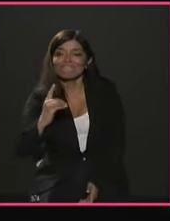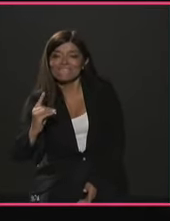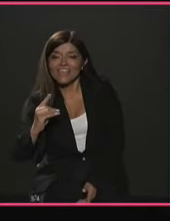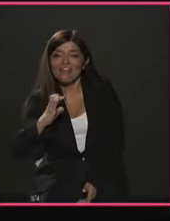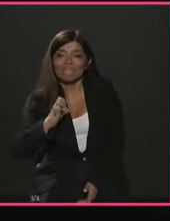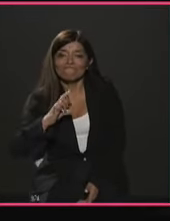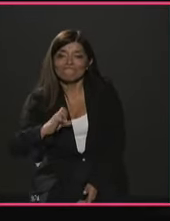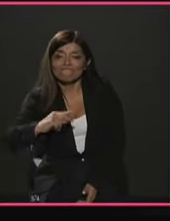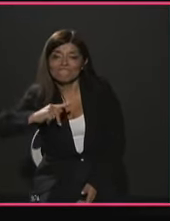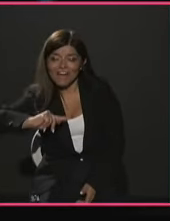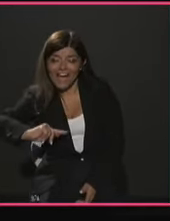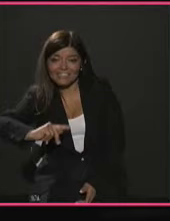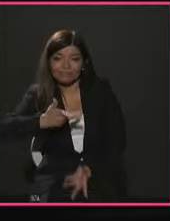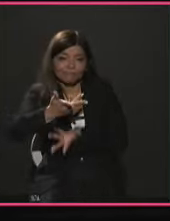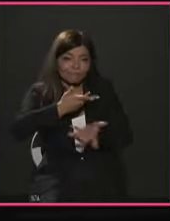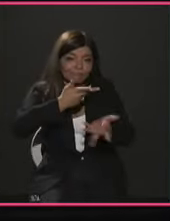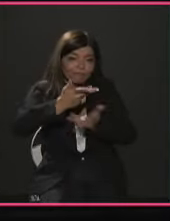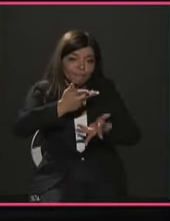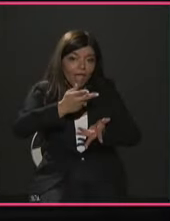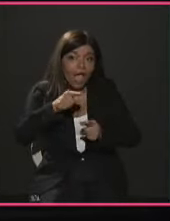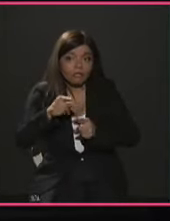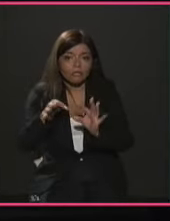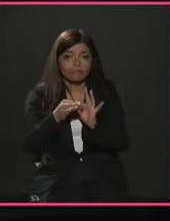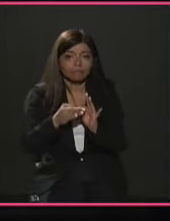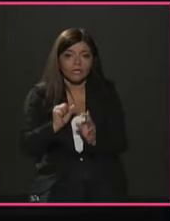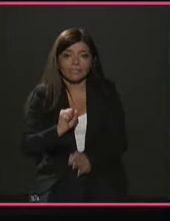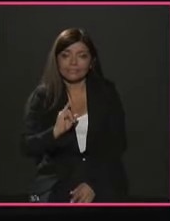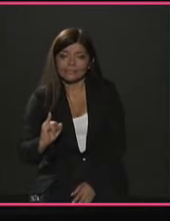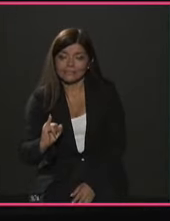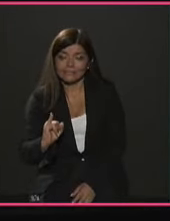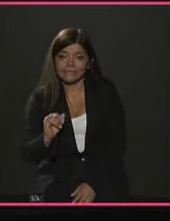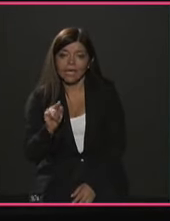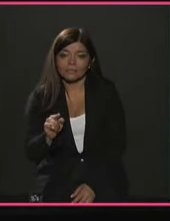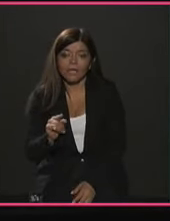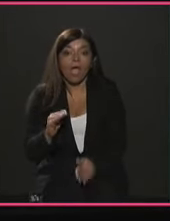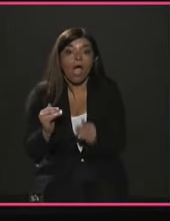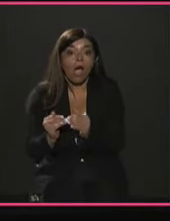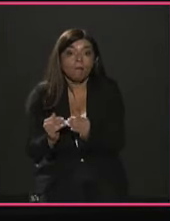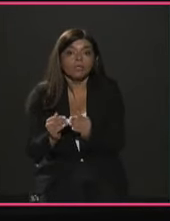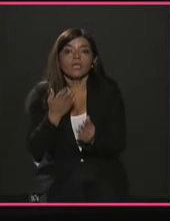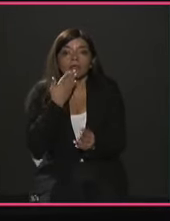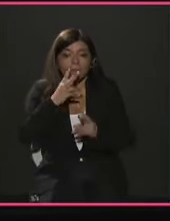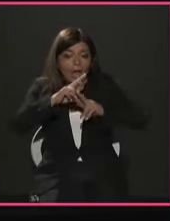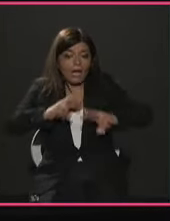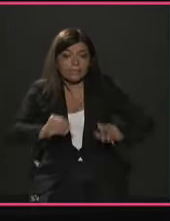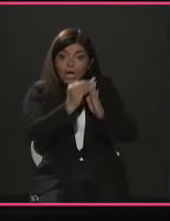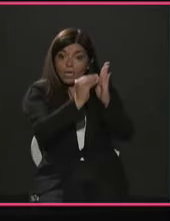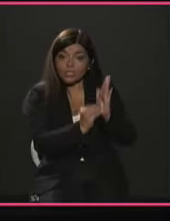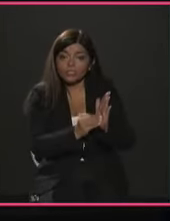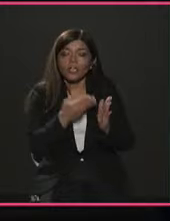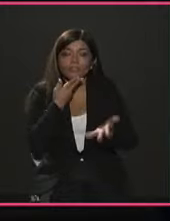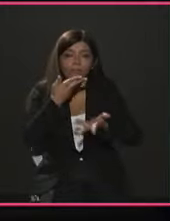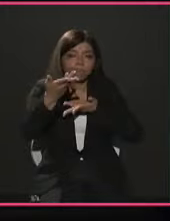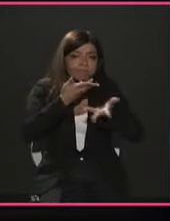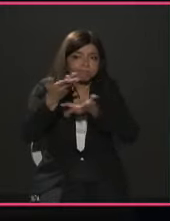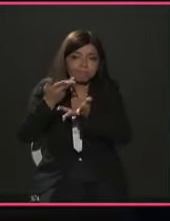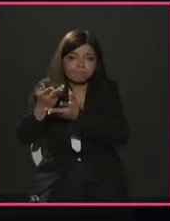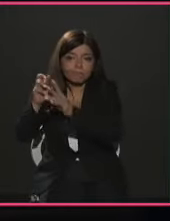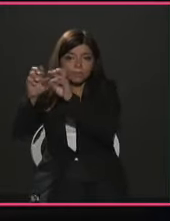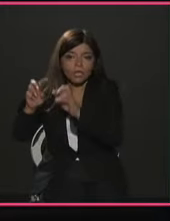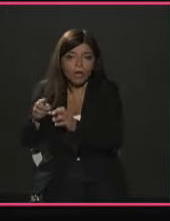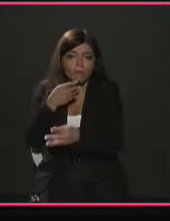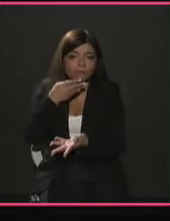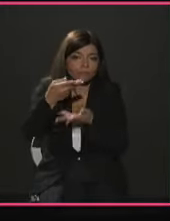que trabajan en la Inteligencia artificial y generativa pero va más y hay que analizar solamente los datos sino que interactúan con modelos para poder